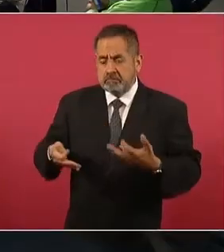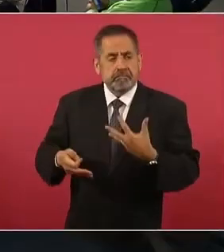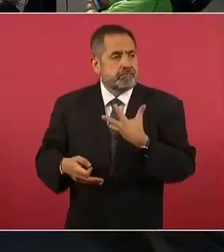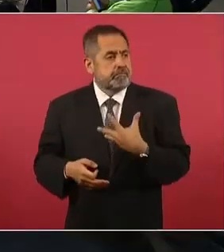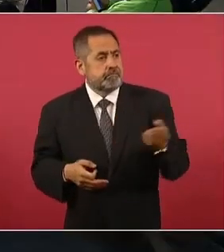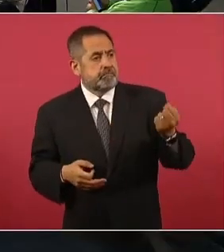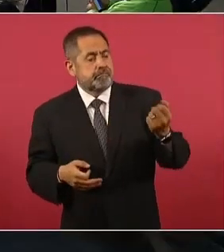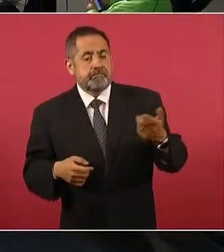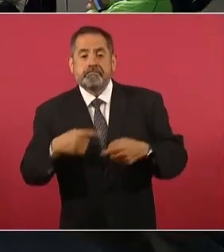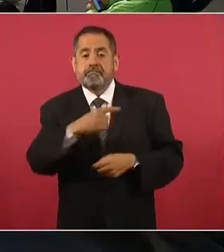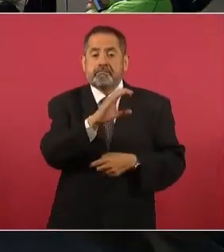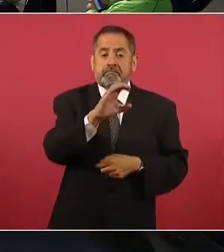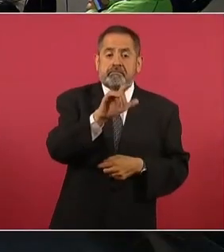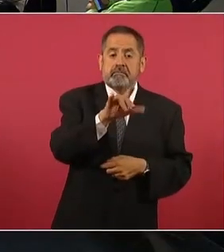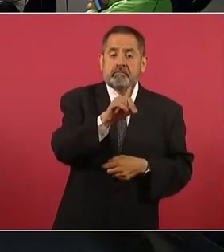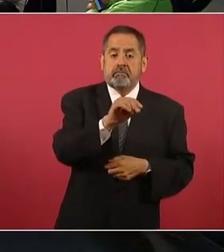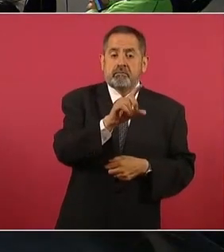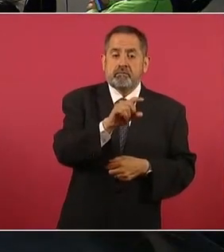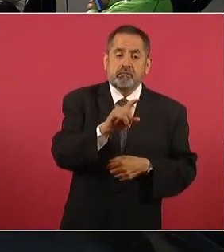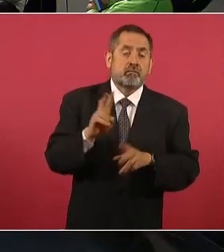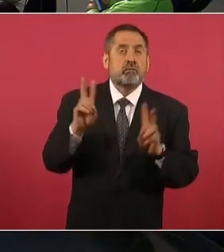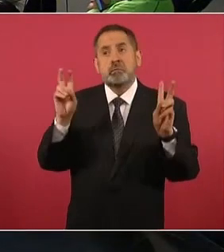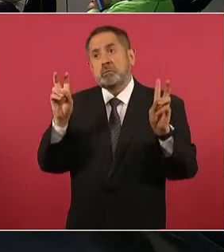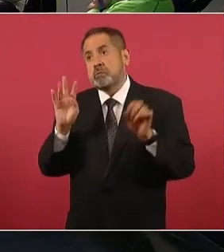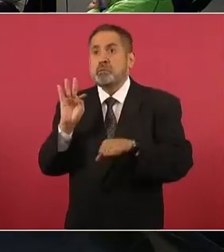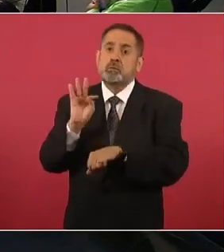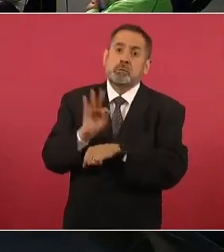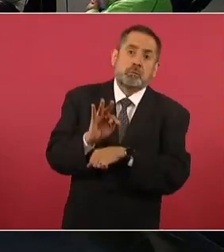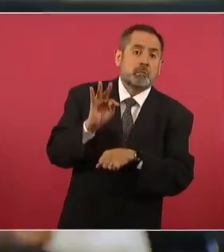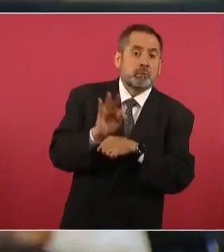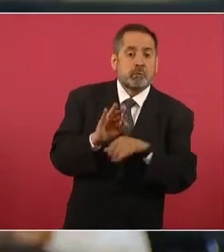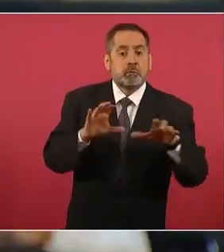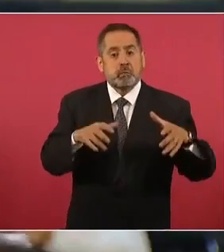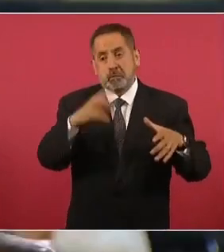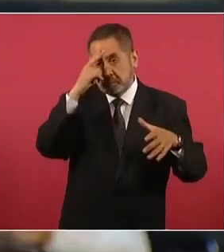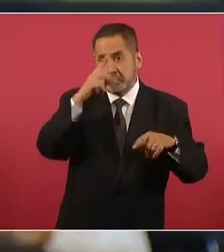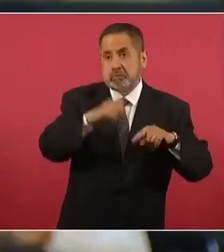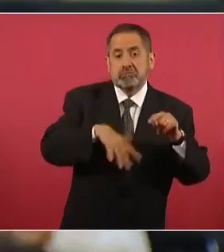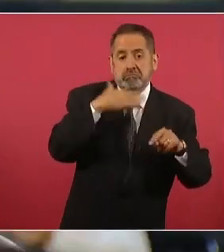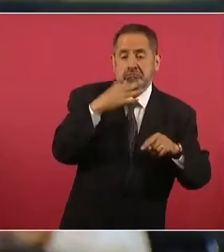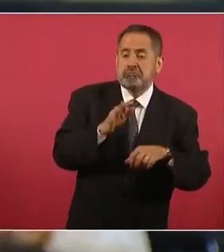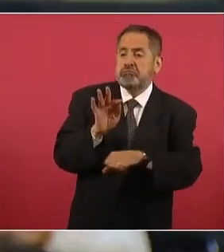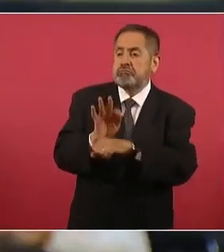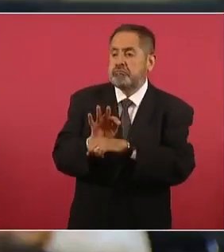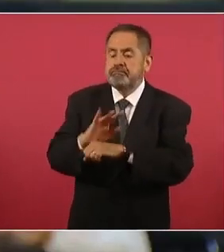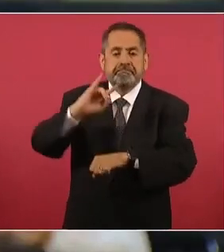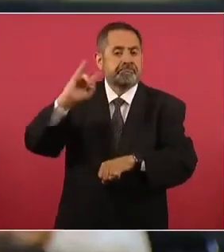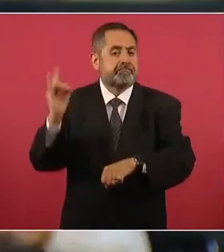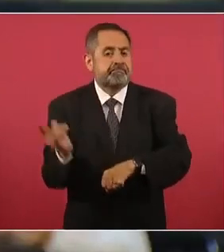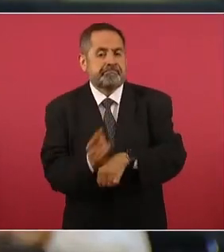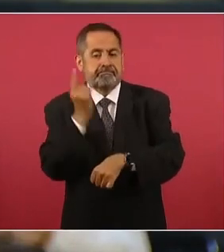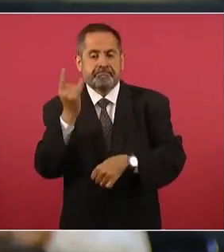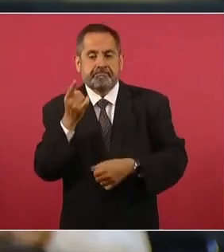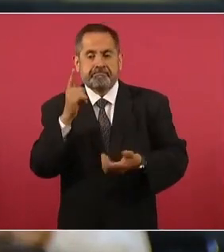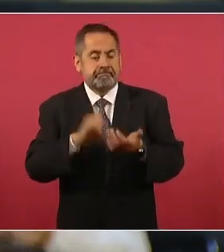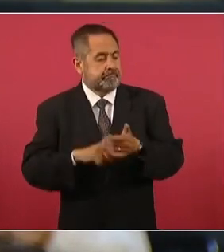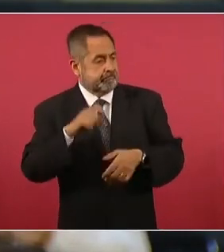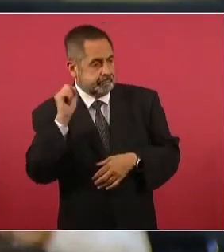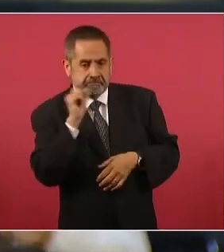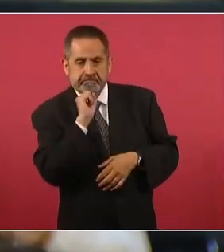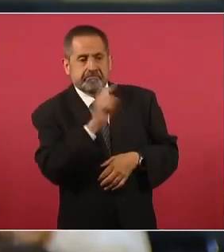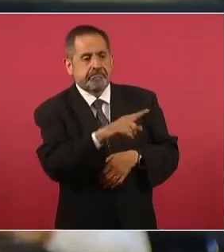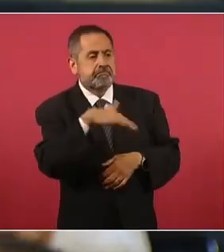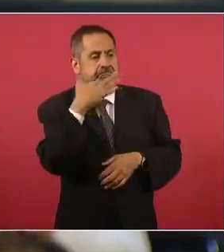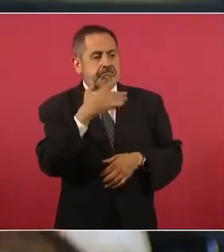además Claudio X González, muy defensor de Mexicanos contra la Corrupción, y él es el corrupto número 1 de